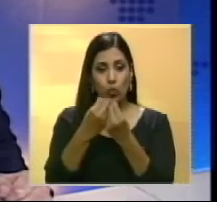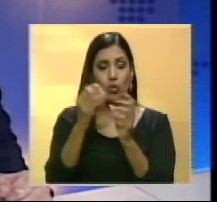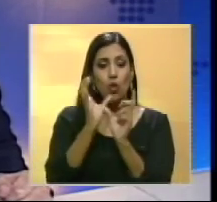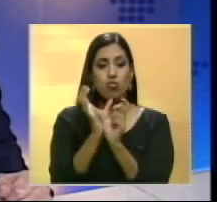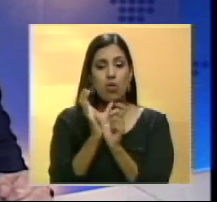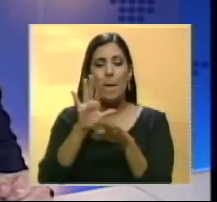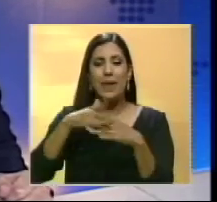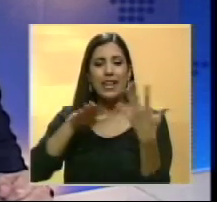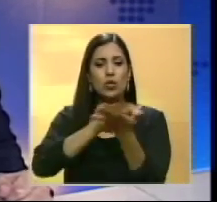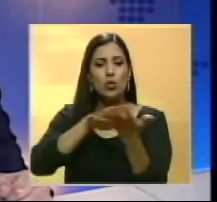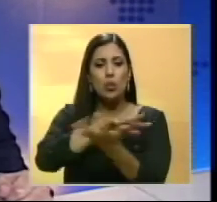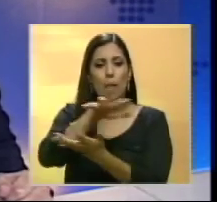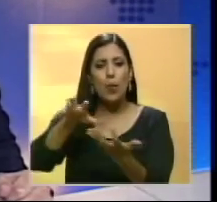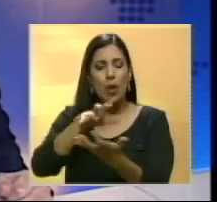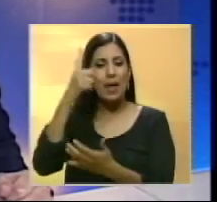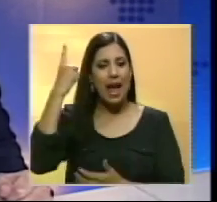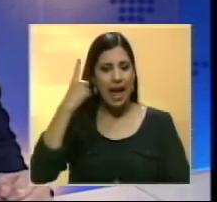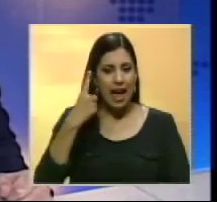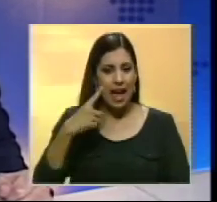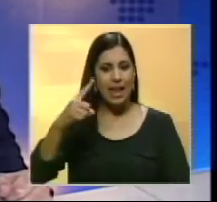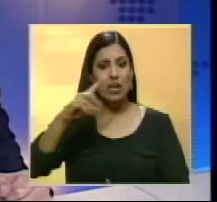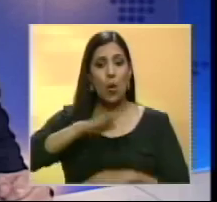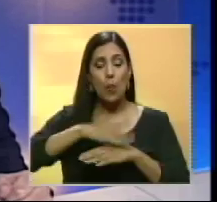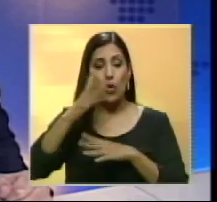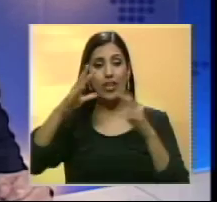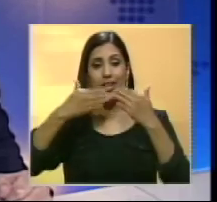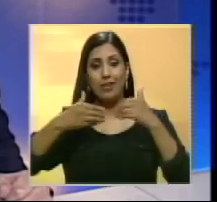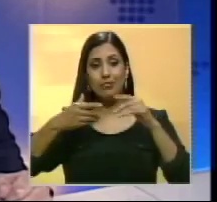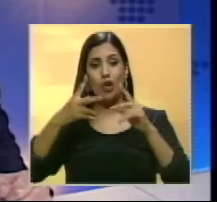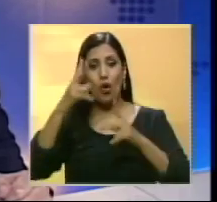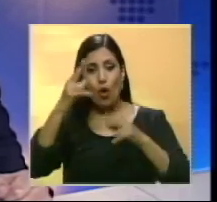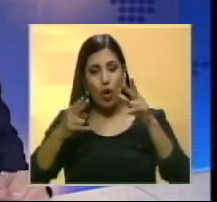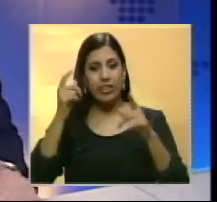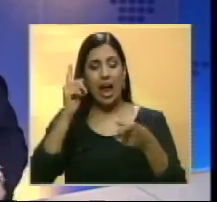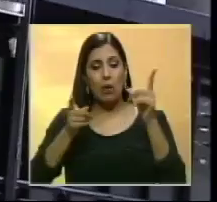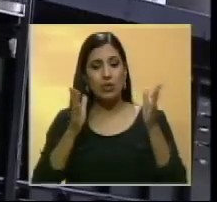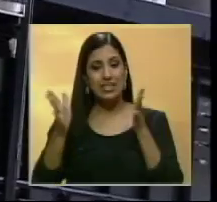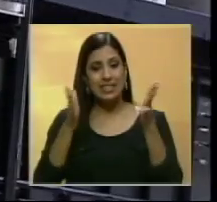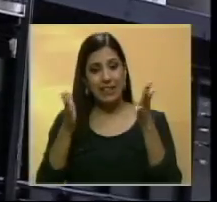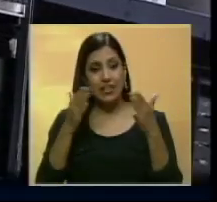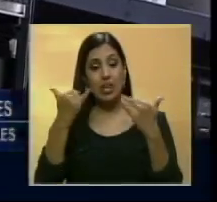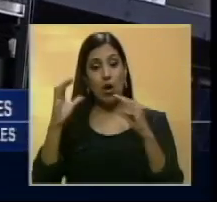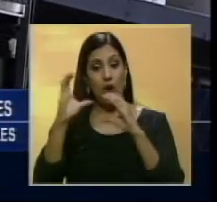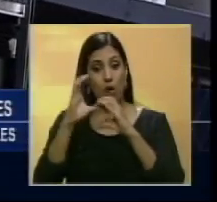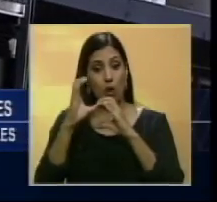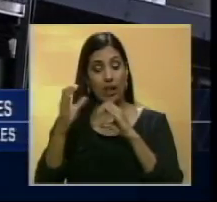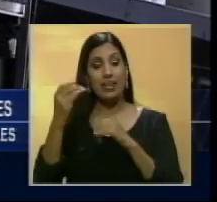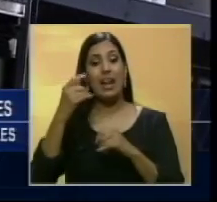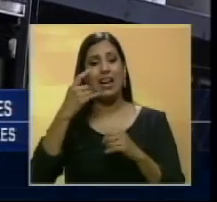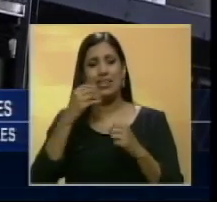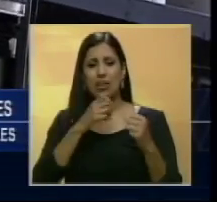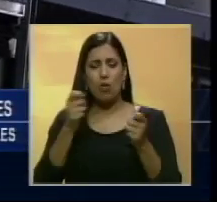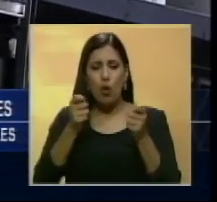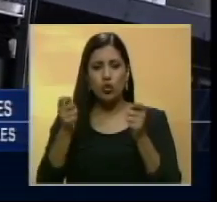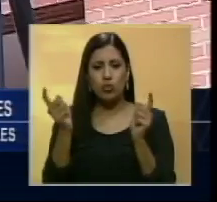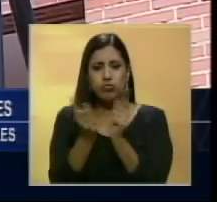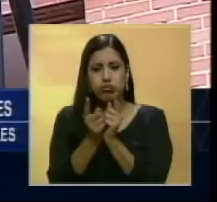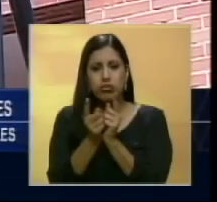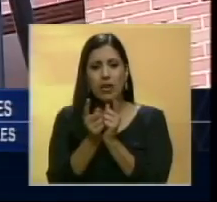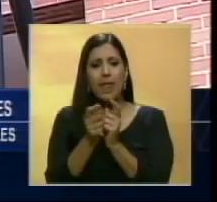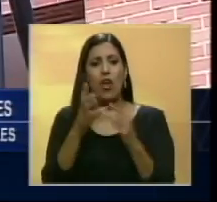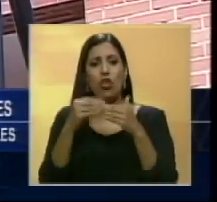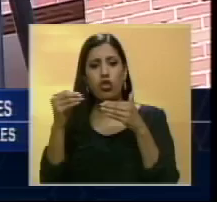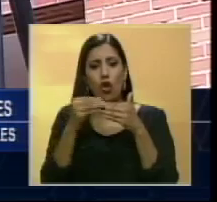para solucionar problemas que se han generado tras la suspensión de algunos servicios. CONATEL aseguró que la drástica reducción del presupuesto